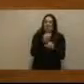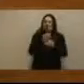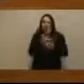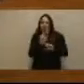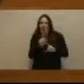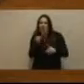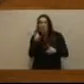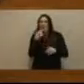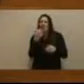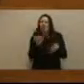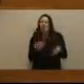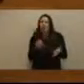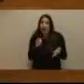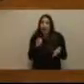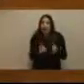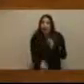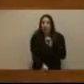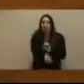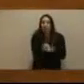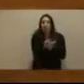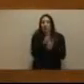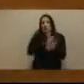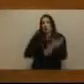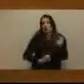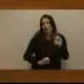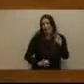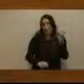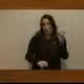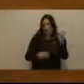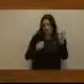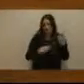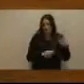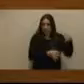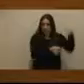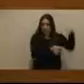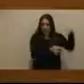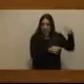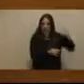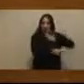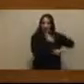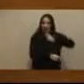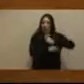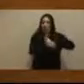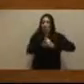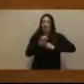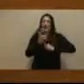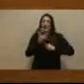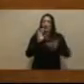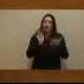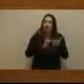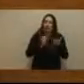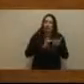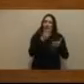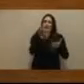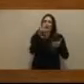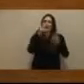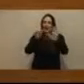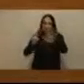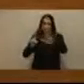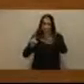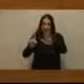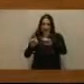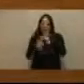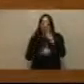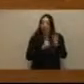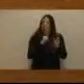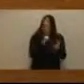da lugar a un segundo informe que les he exhibido. Agosto de 2014, 26 páginas. Repito, el